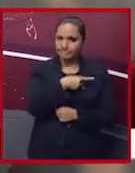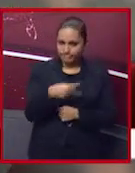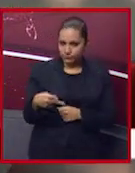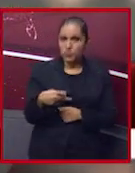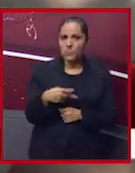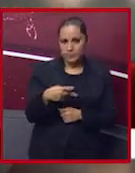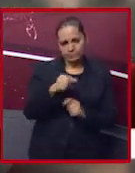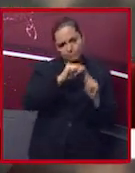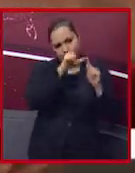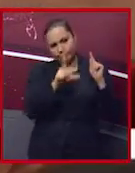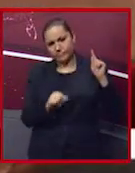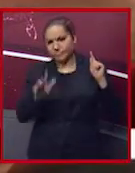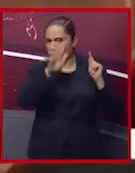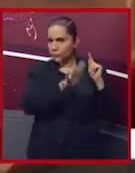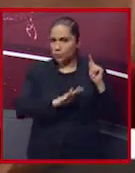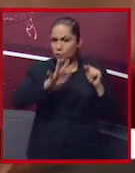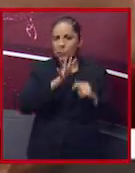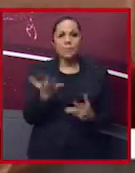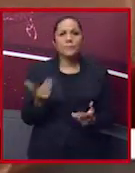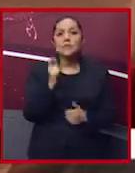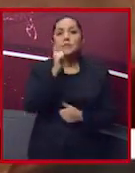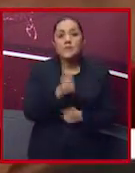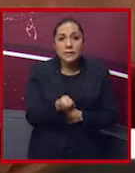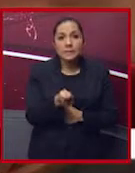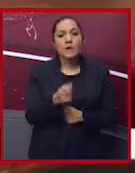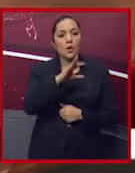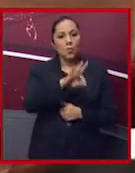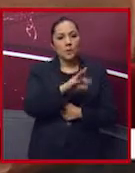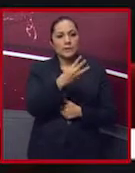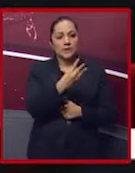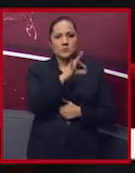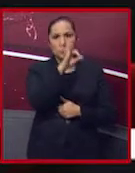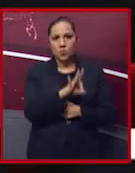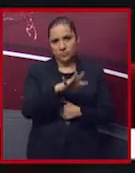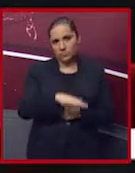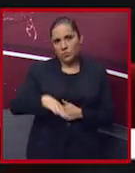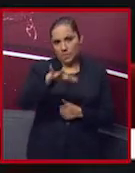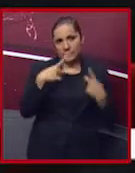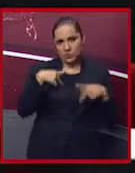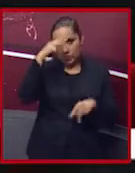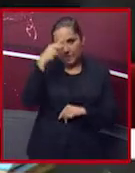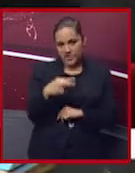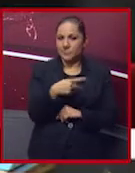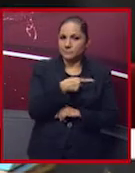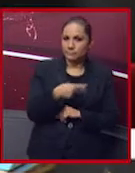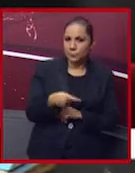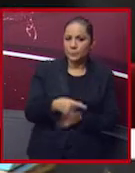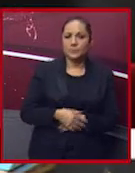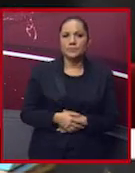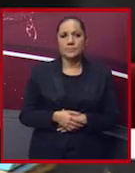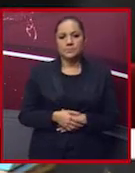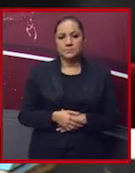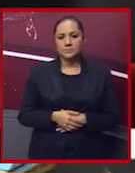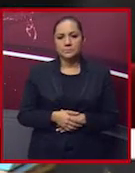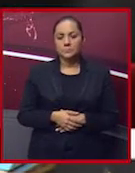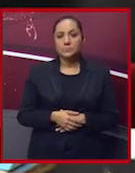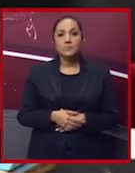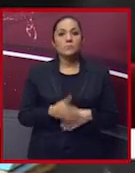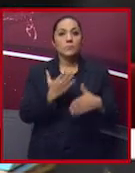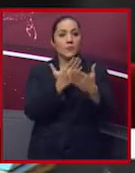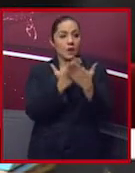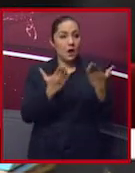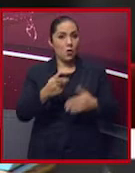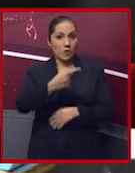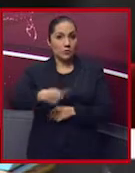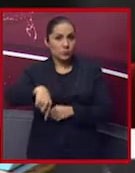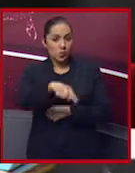en todo el país, es decir, más del 43% de los mexicanos. La proporción de personas